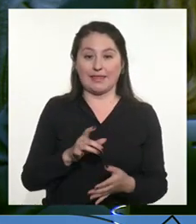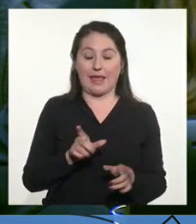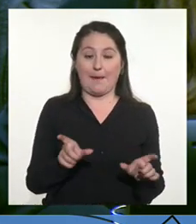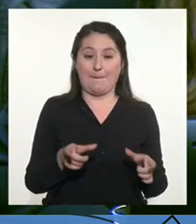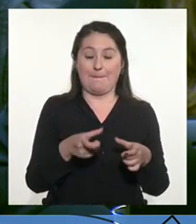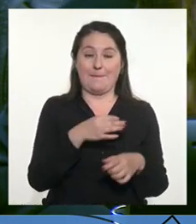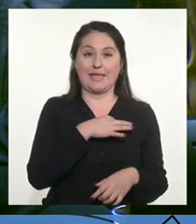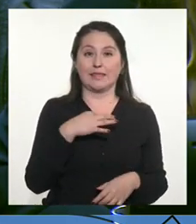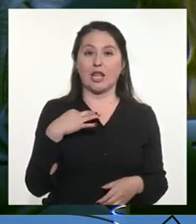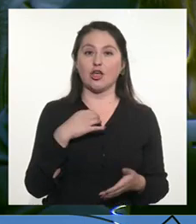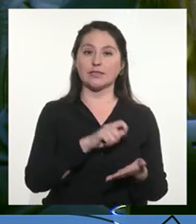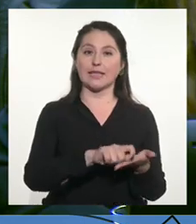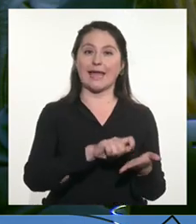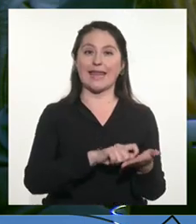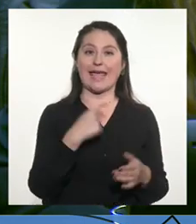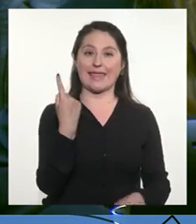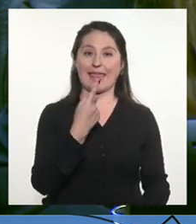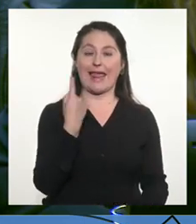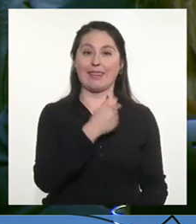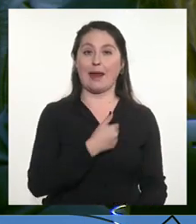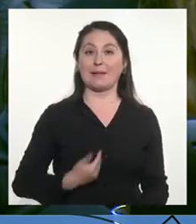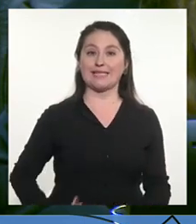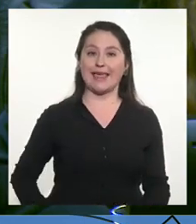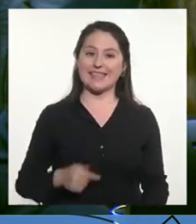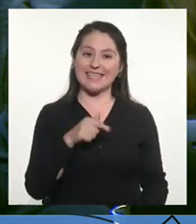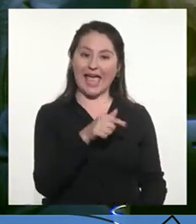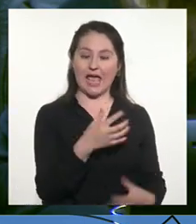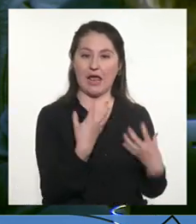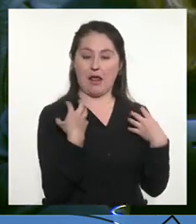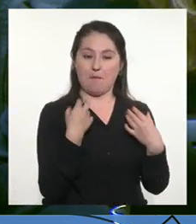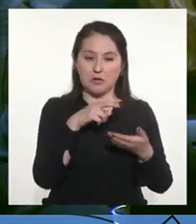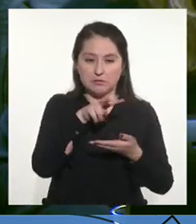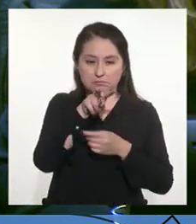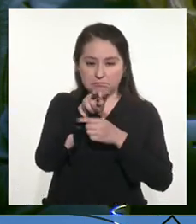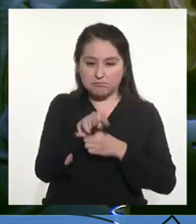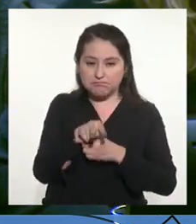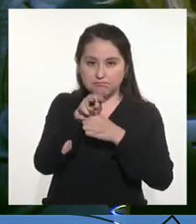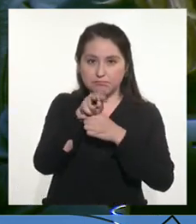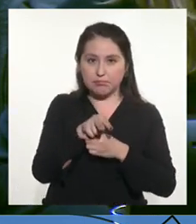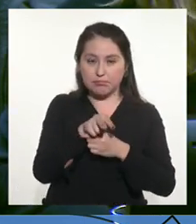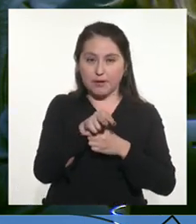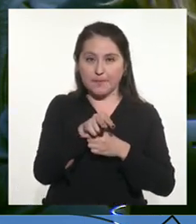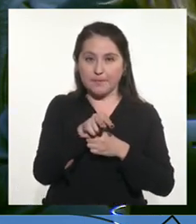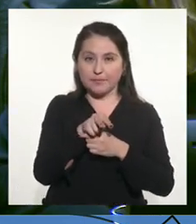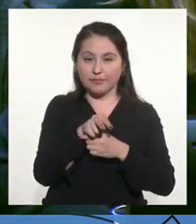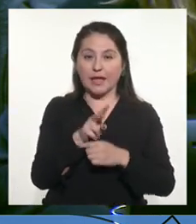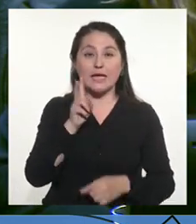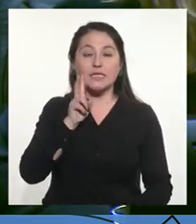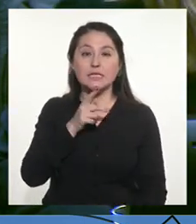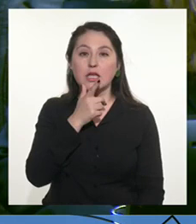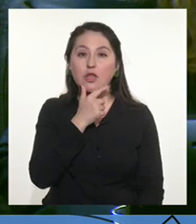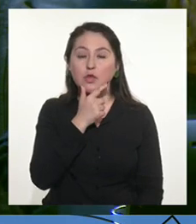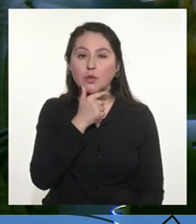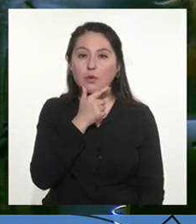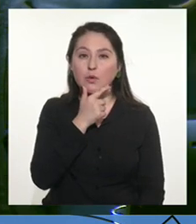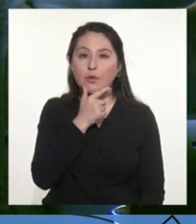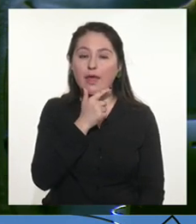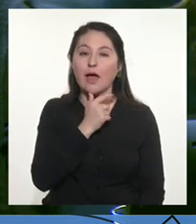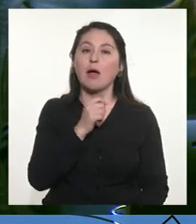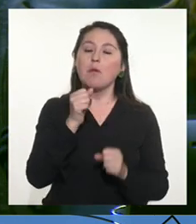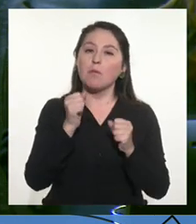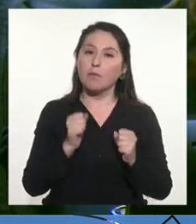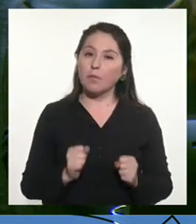de la de la presidencia y por lo tanto no hay duda que para cualquiera particularmente en la oposición puede